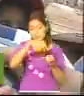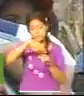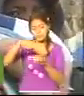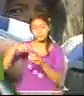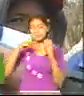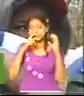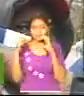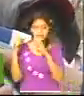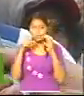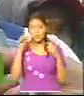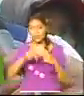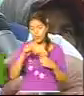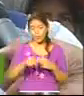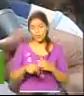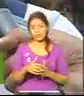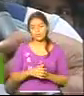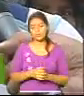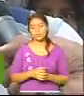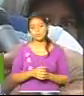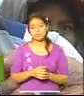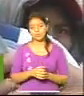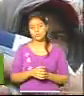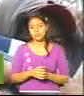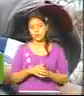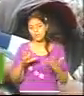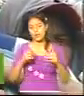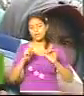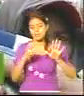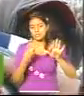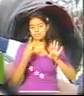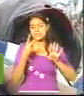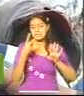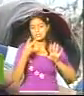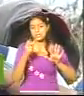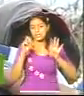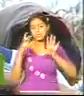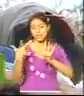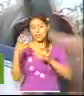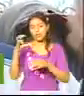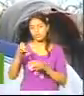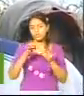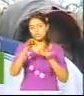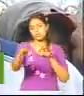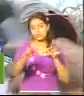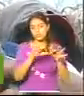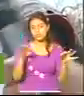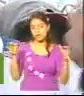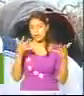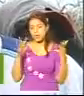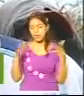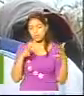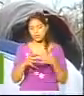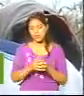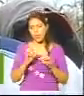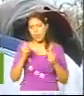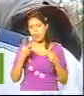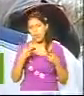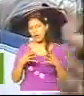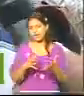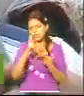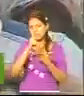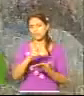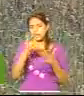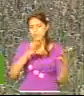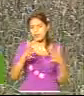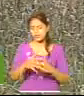hoy. Estamos cosechando hoy y se aproxima a cosechar 780 hectáreas. ¿Y ¿Cuánto es el rendimiento que aspiran